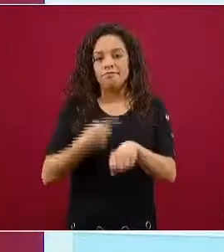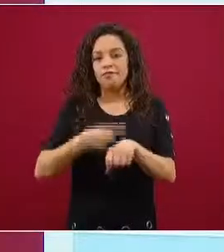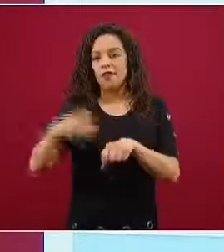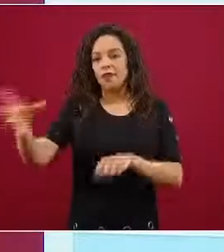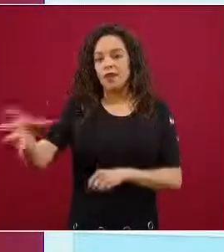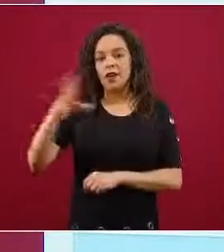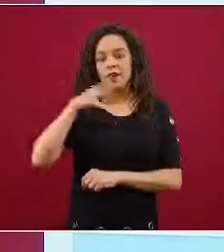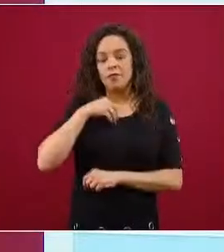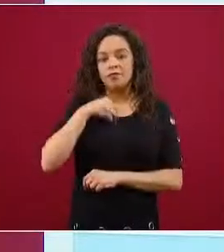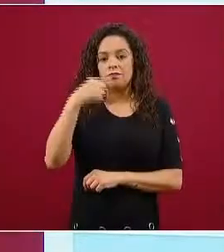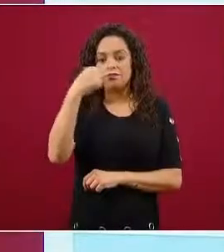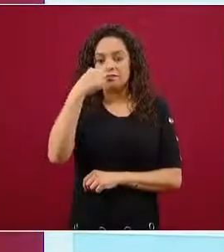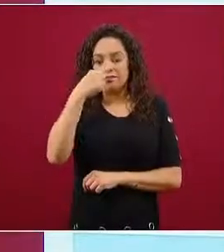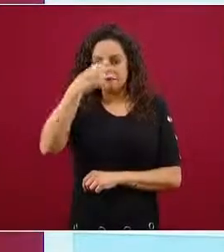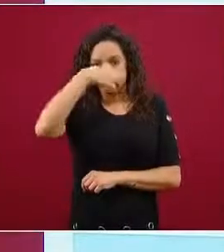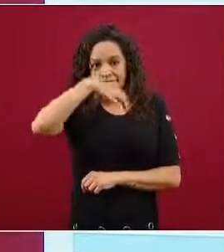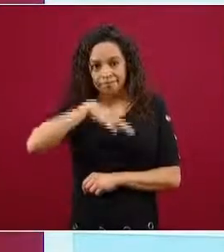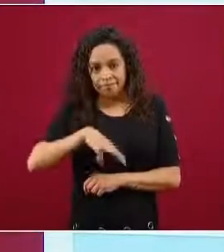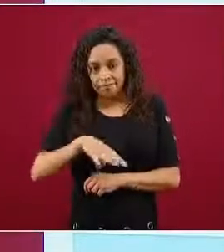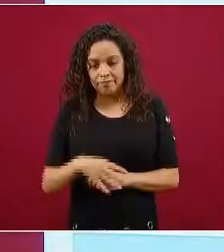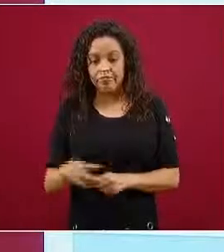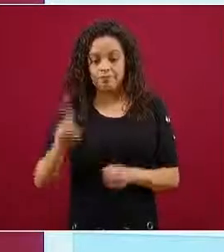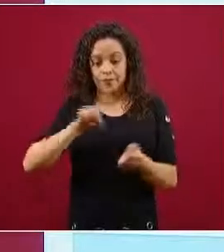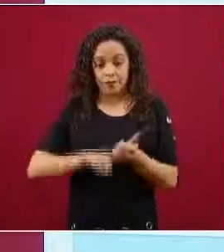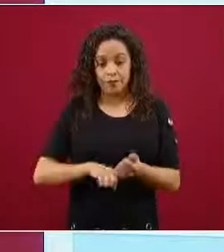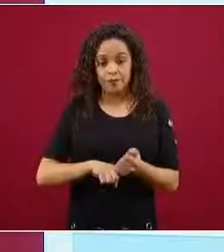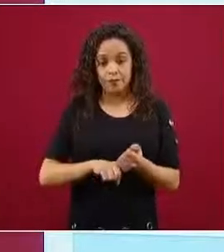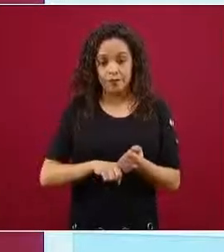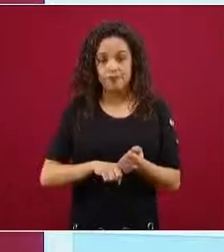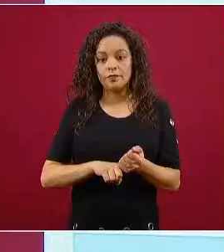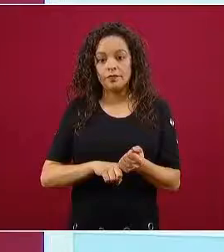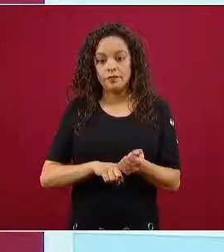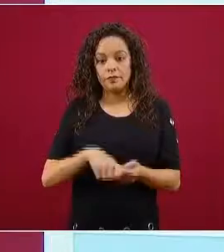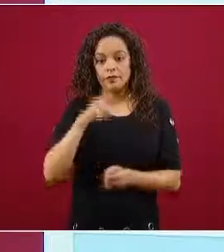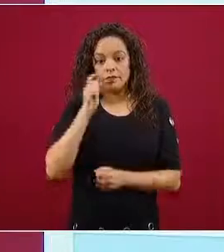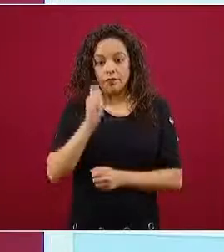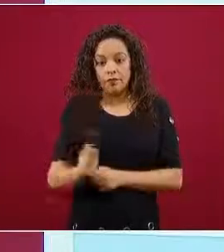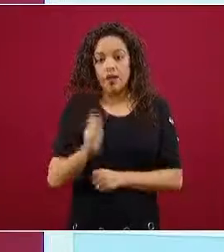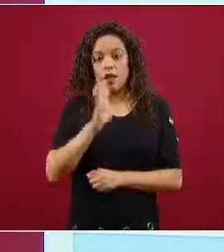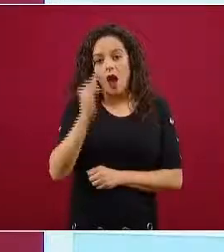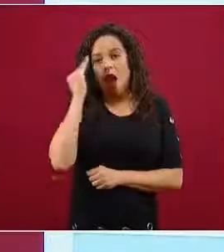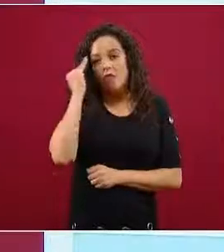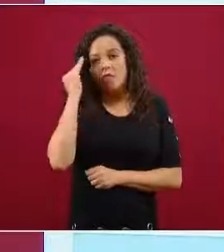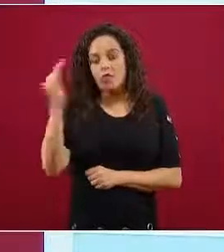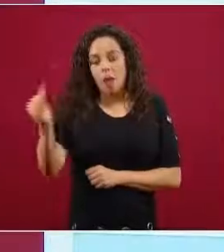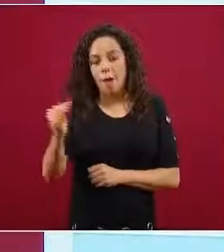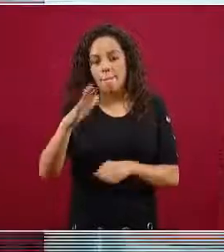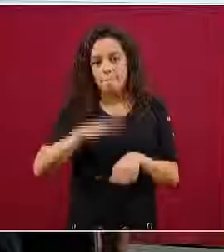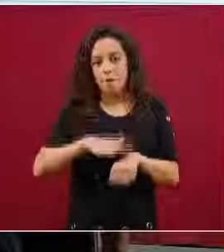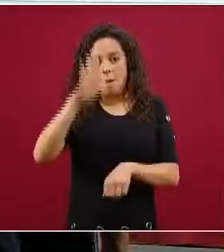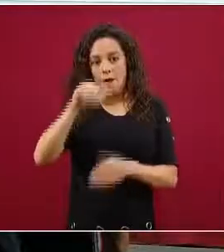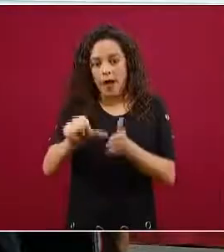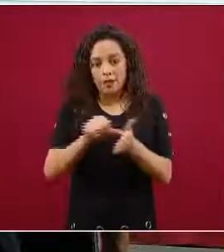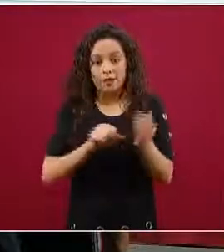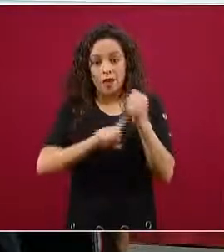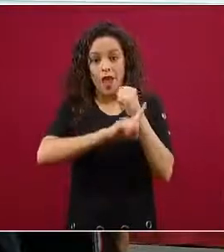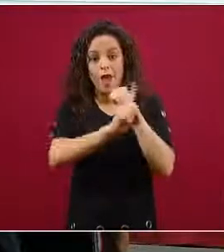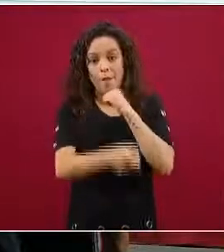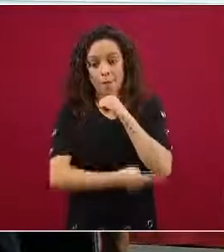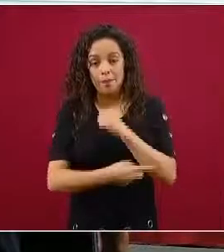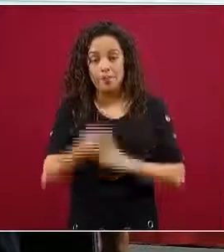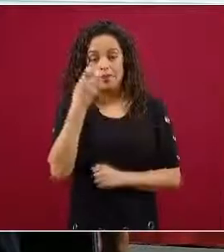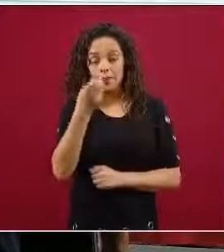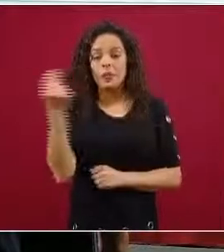en el tercer trimestre del embarazo, y por ello desde un principio en el proceso de la planeación de